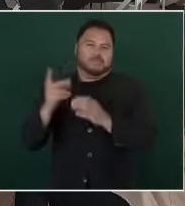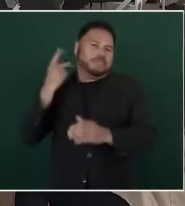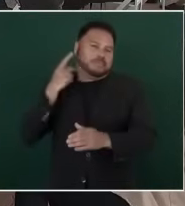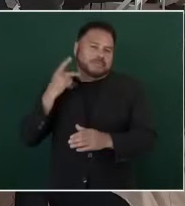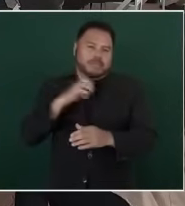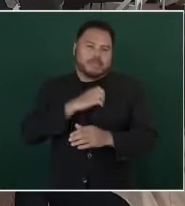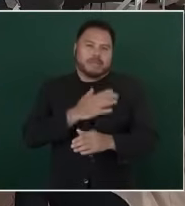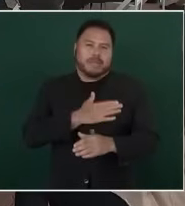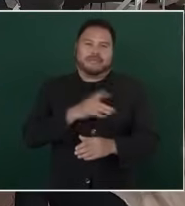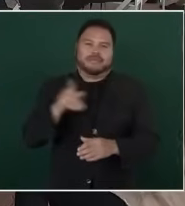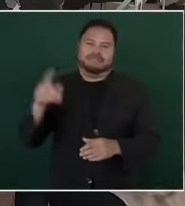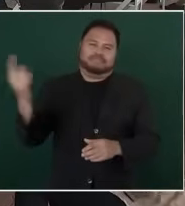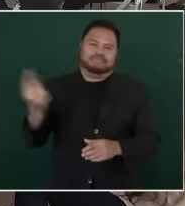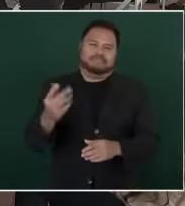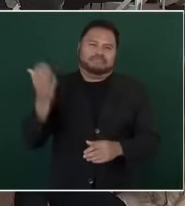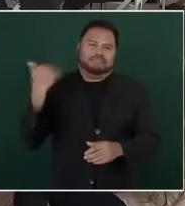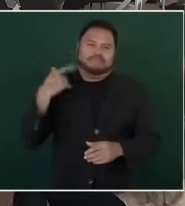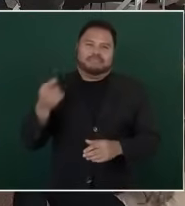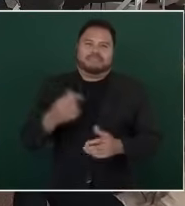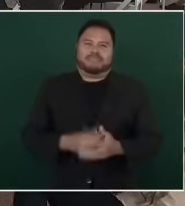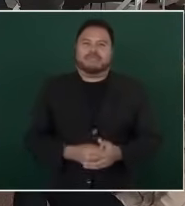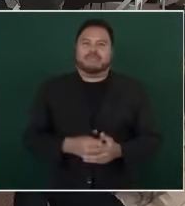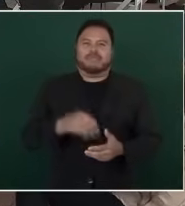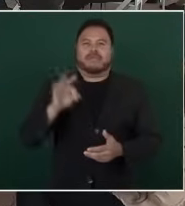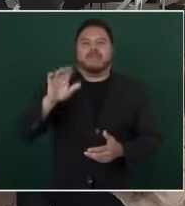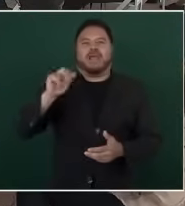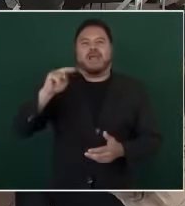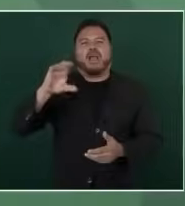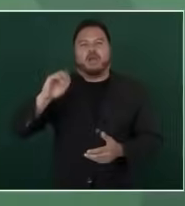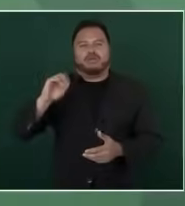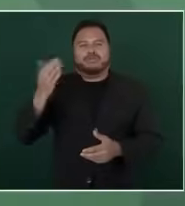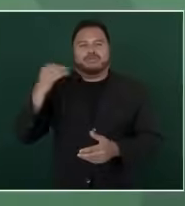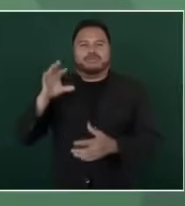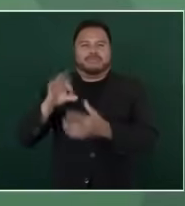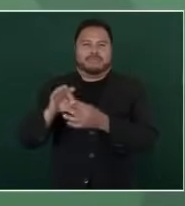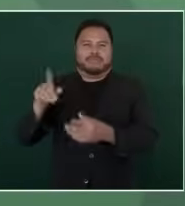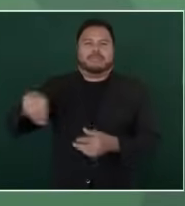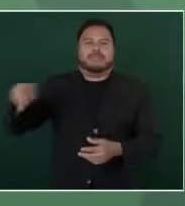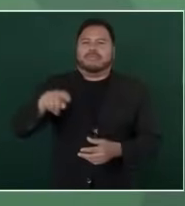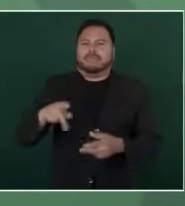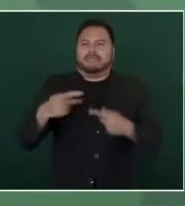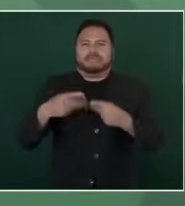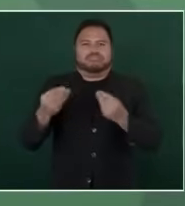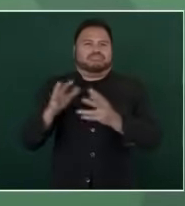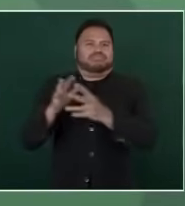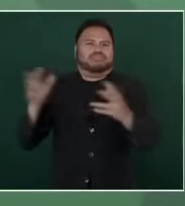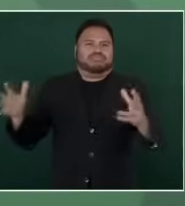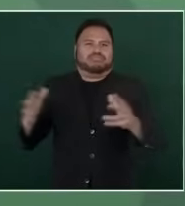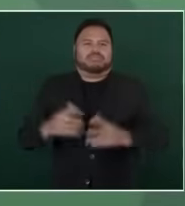de estos franquistas que quedaron, que son muchos,